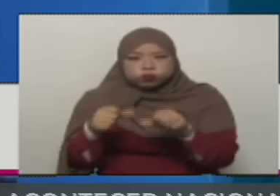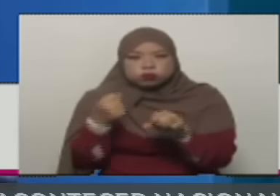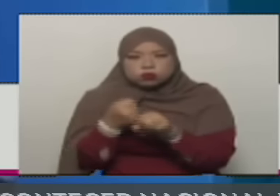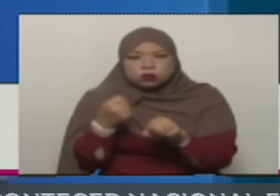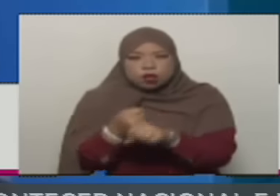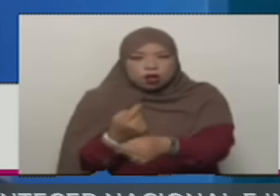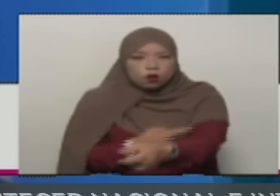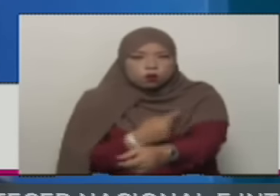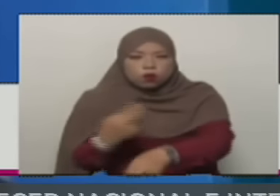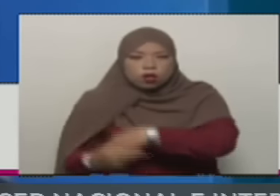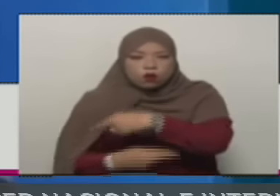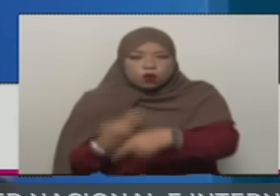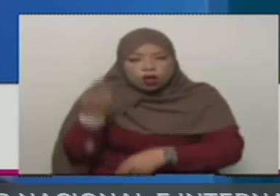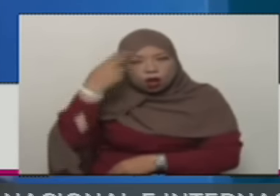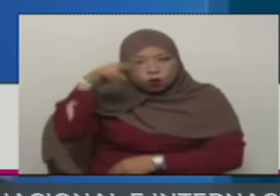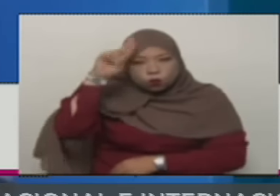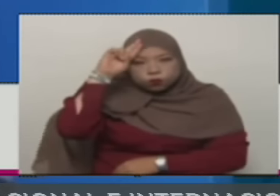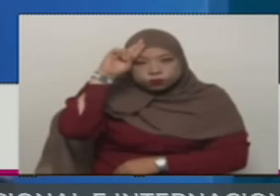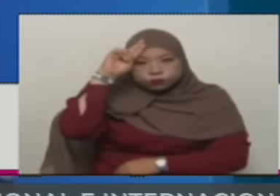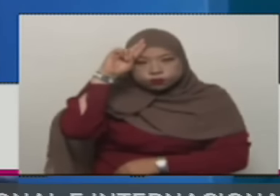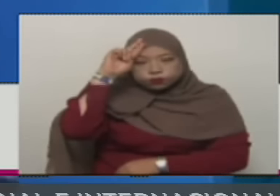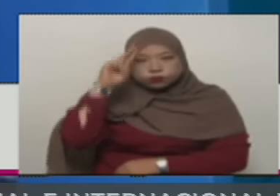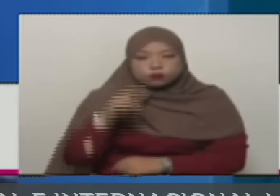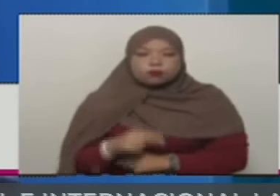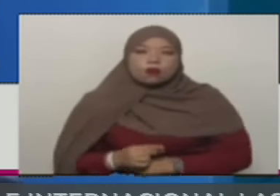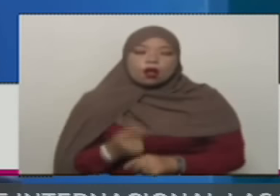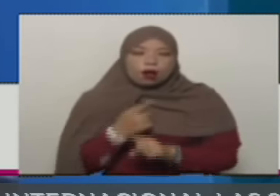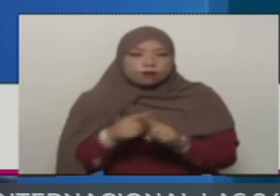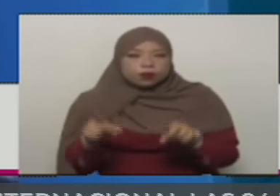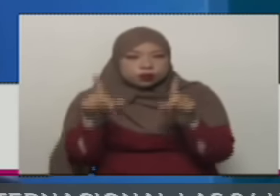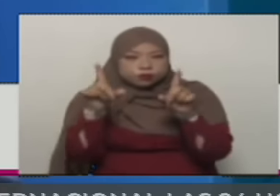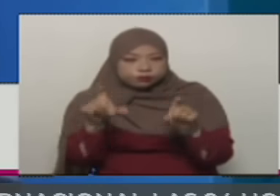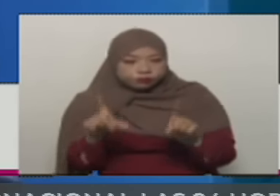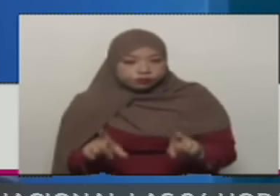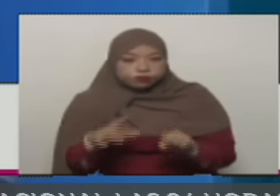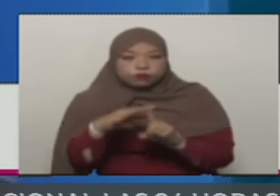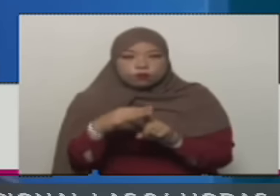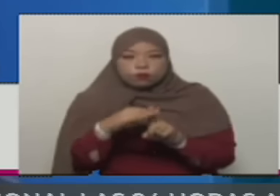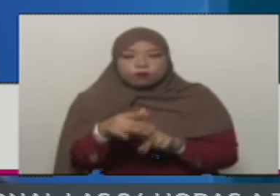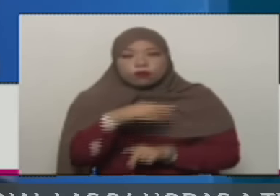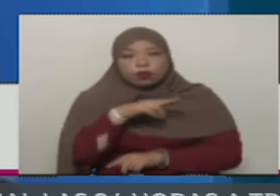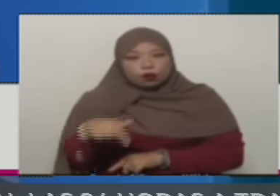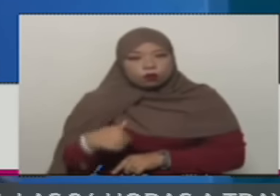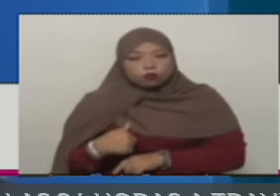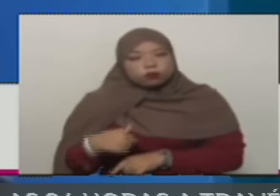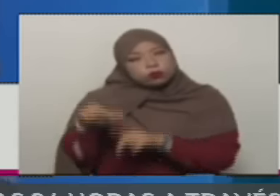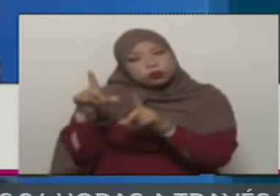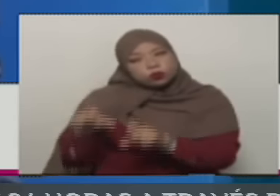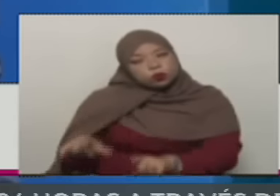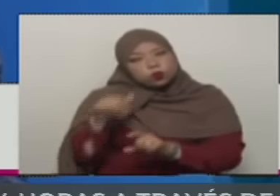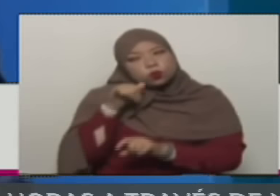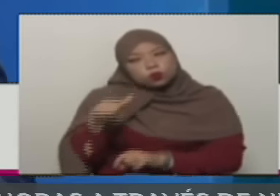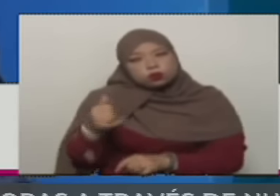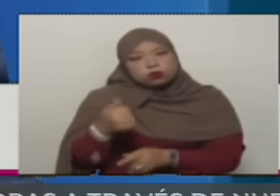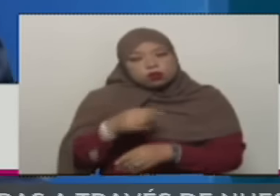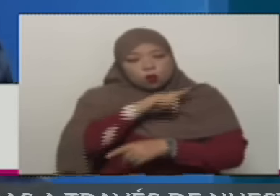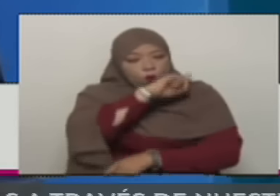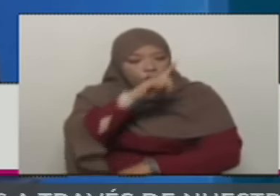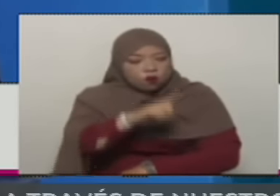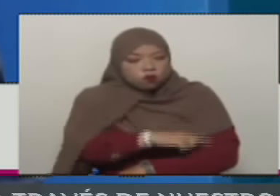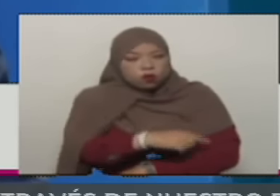hermana revolucionaria Cuba. Pero son las pruebas que tenemos que pasar y a nosotros las pruebas, las amenazas nos hacen más fuertes.